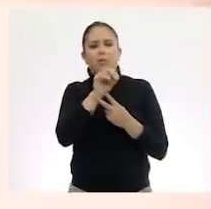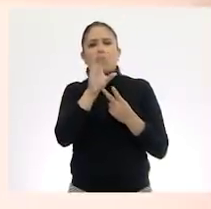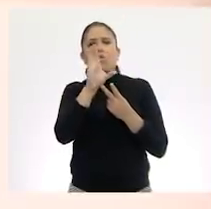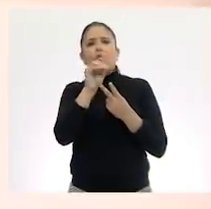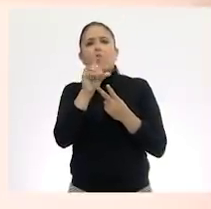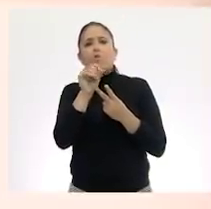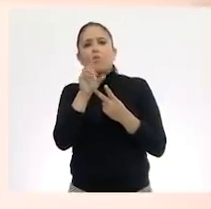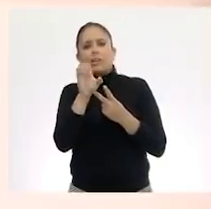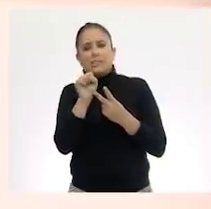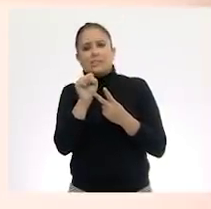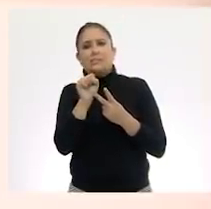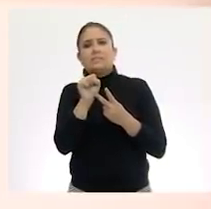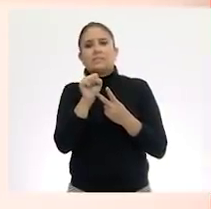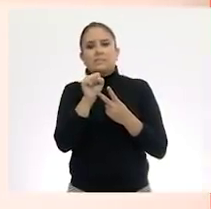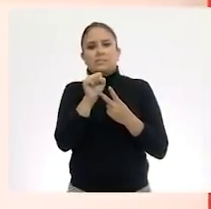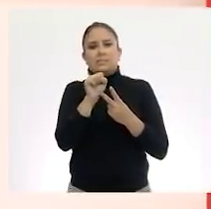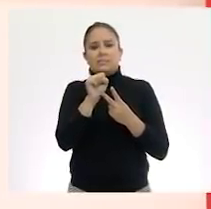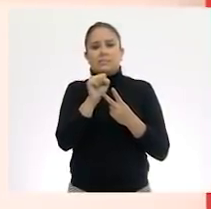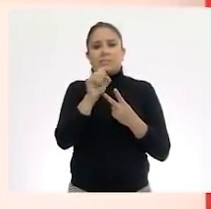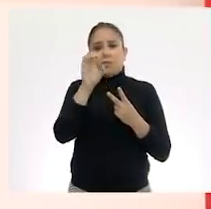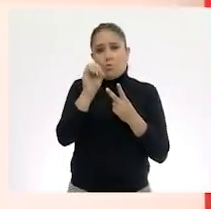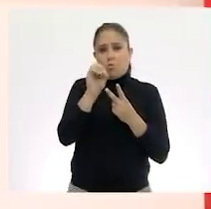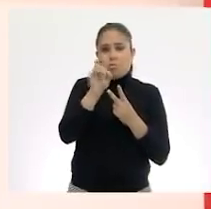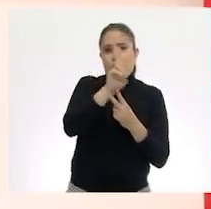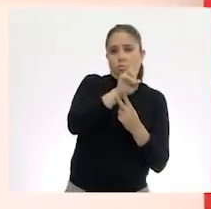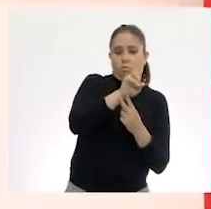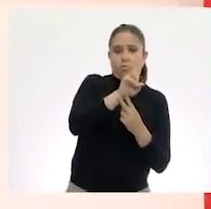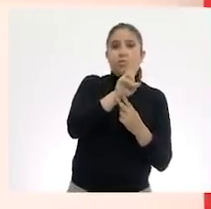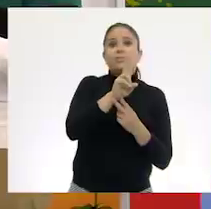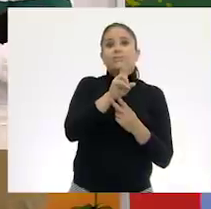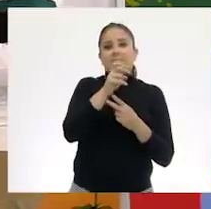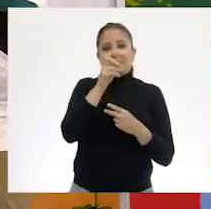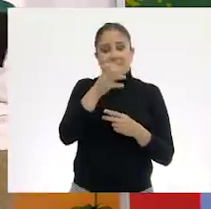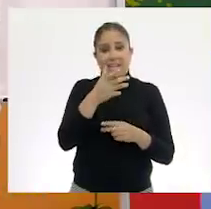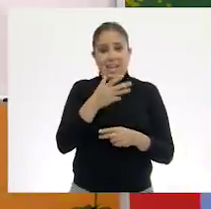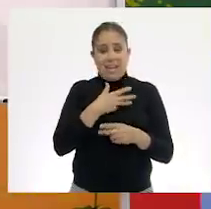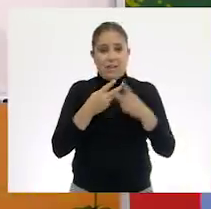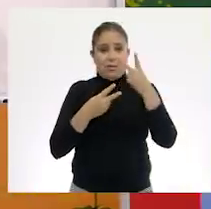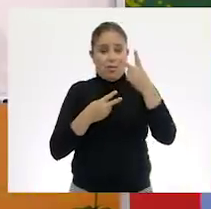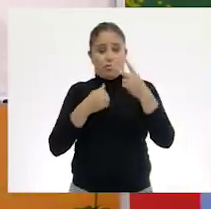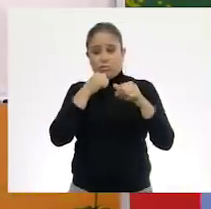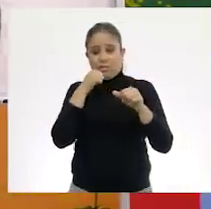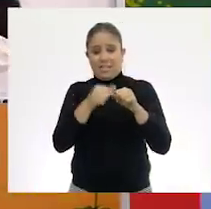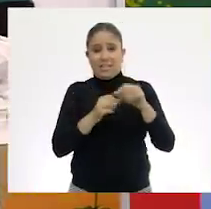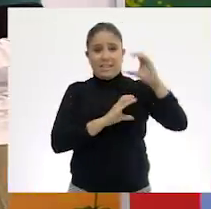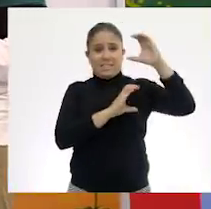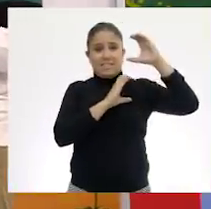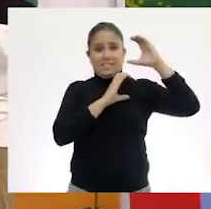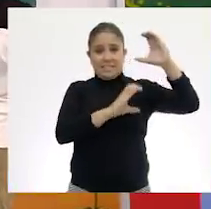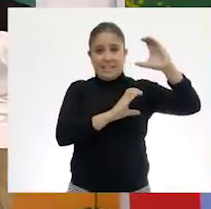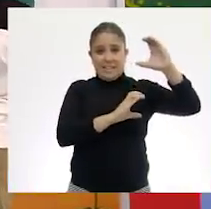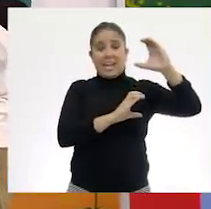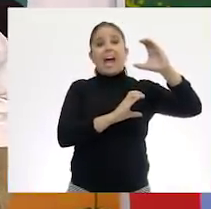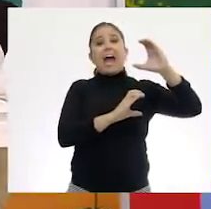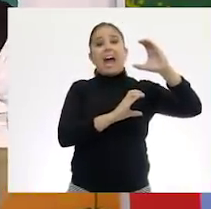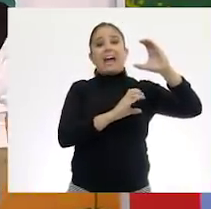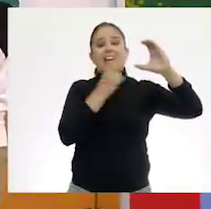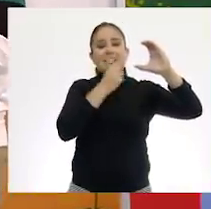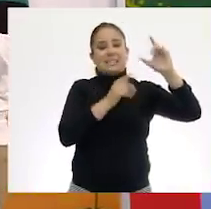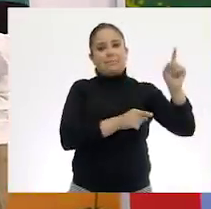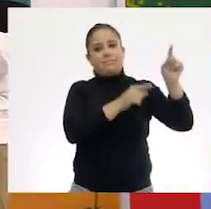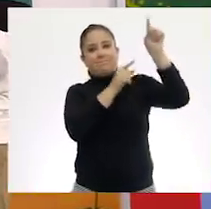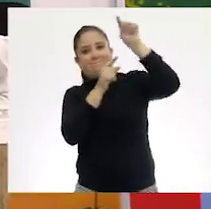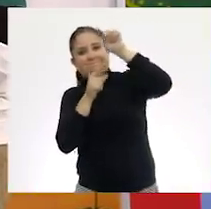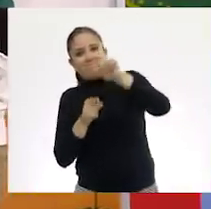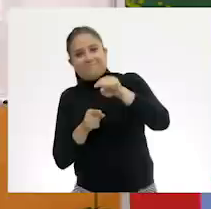Colores, es más, es la, va antes la O que la U, obviamente. Exacto, cuando tenemos dos palabras que comienzan con la misma letra, nos tenemos que fijar en la siguiente, es